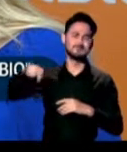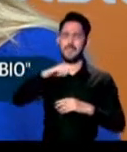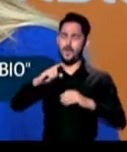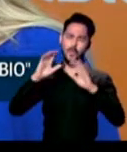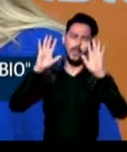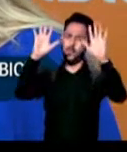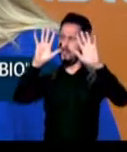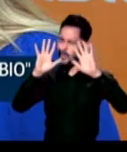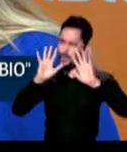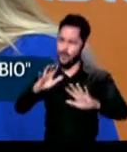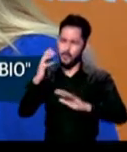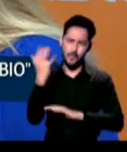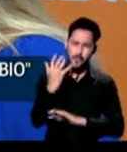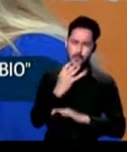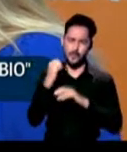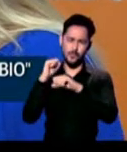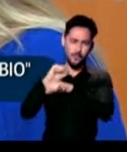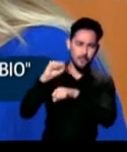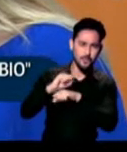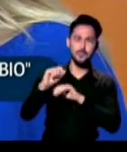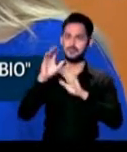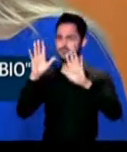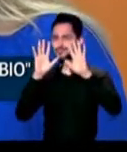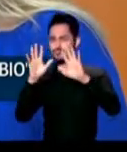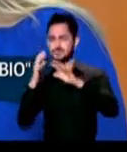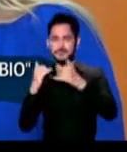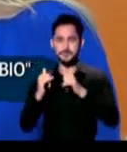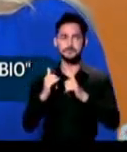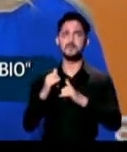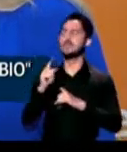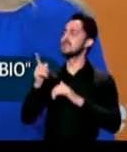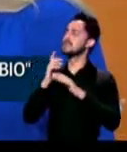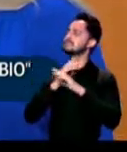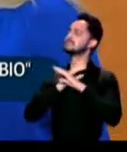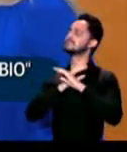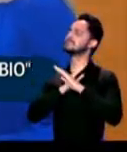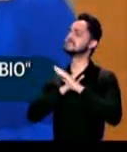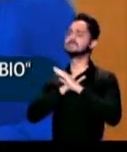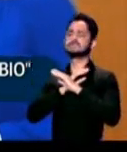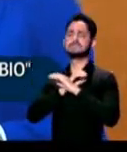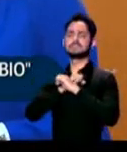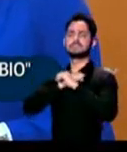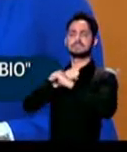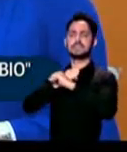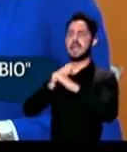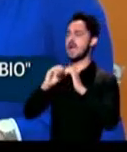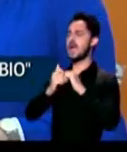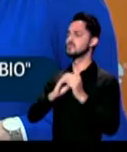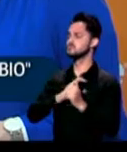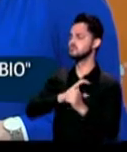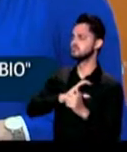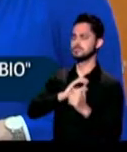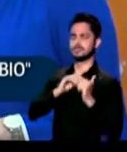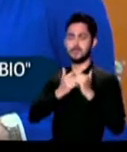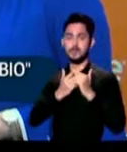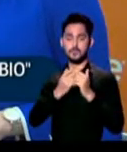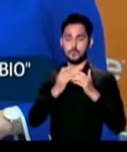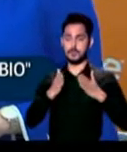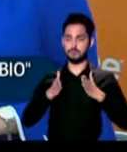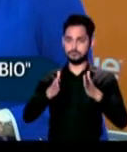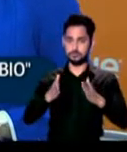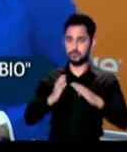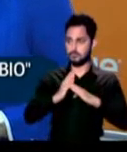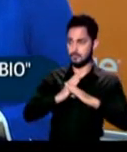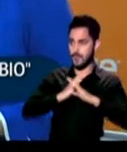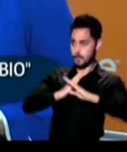desempeño extraordinario de ellos en este clásico. Y en términos de seguridad, ¿cómo se va a hacer la logística? Porque pues no se van a cerrar las vías principales